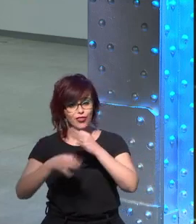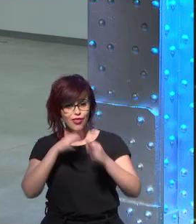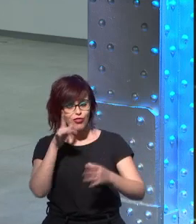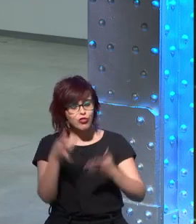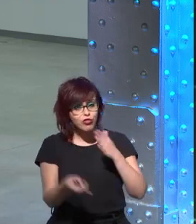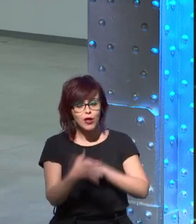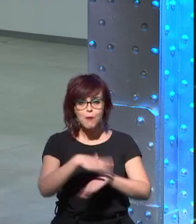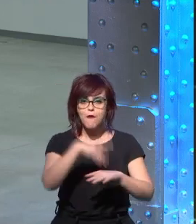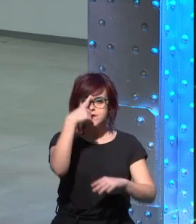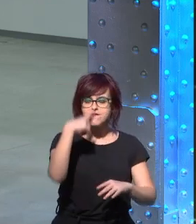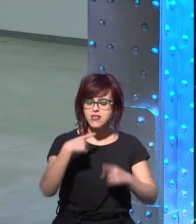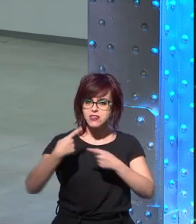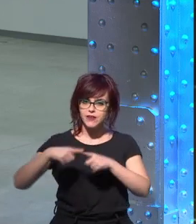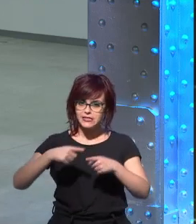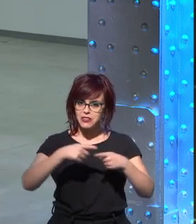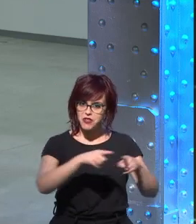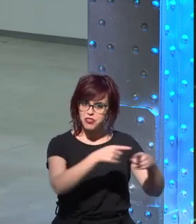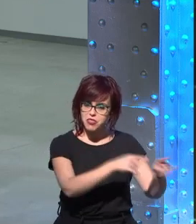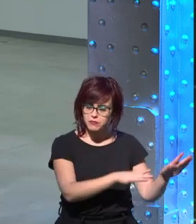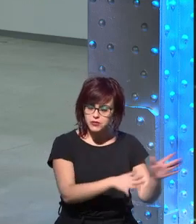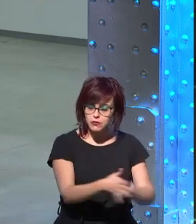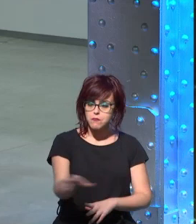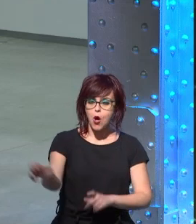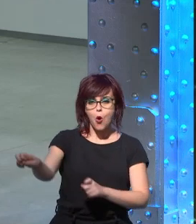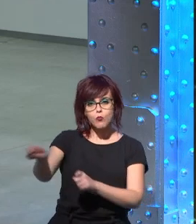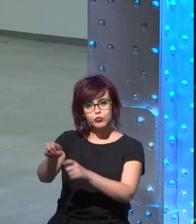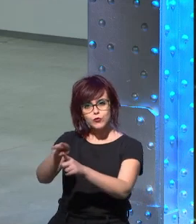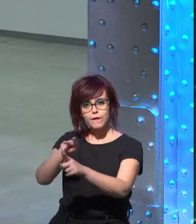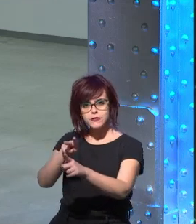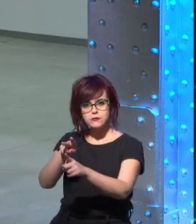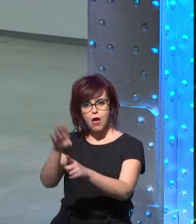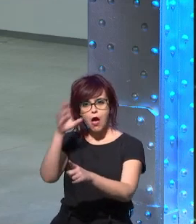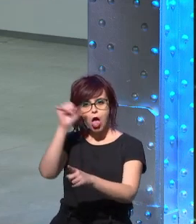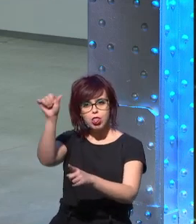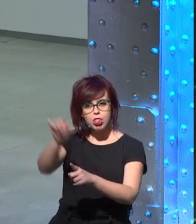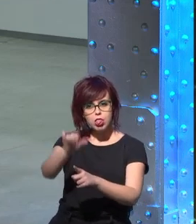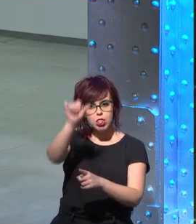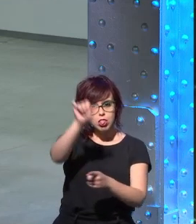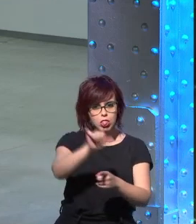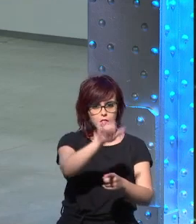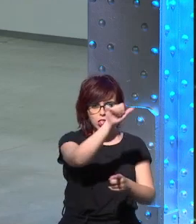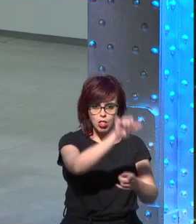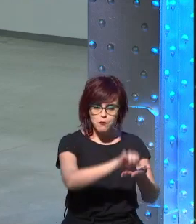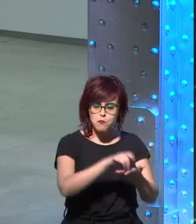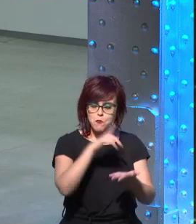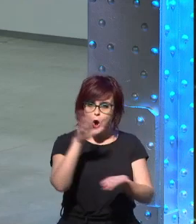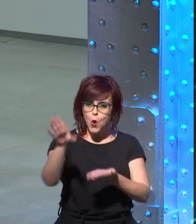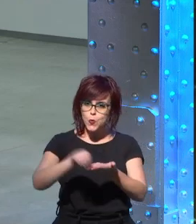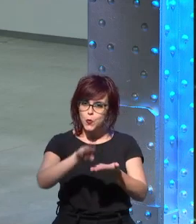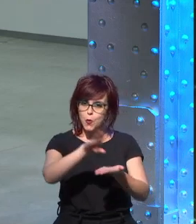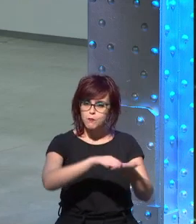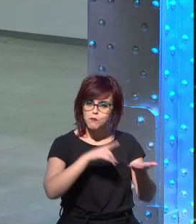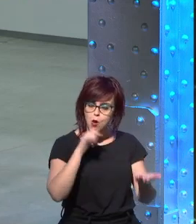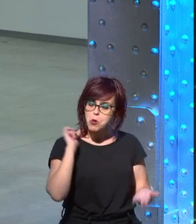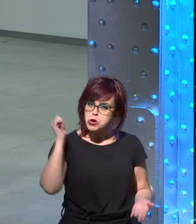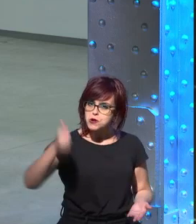tan diferentes se coge una visión de este tema mucho más enriquecida y ha